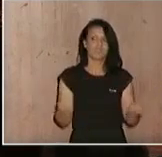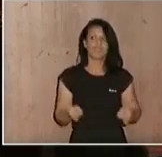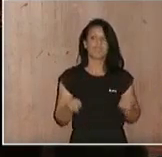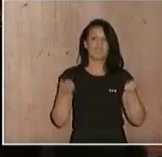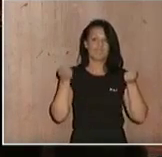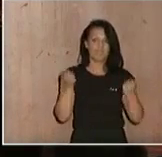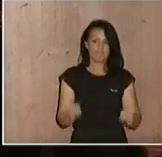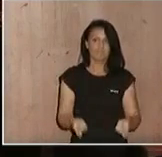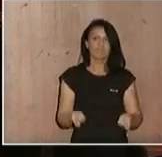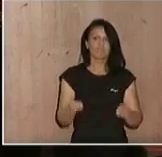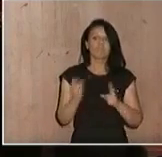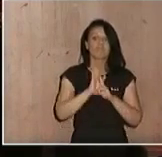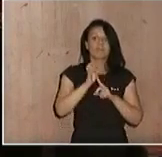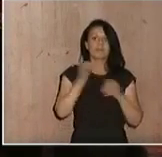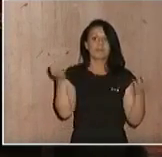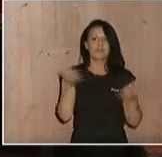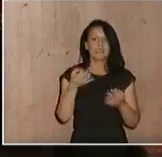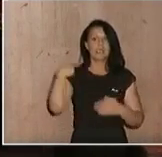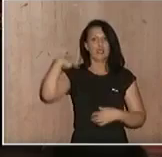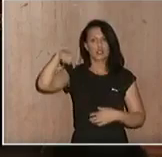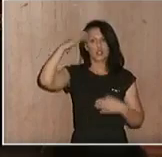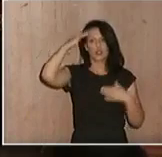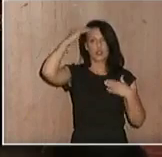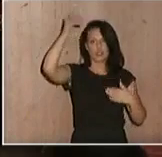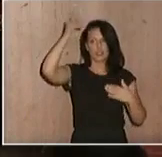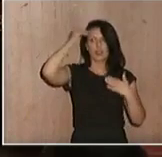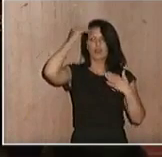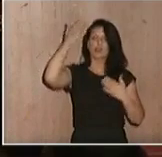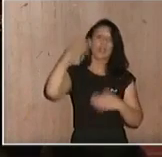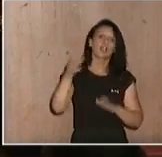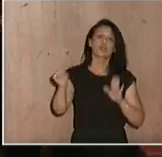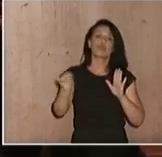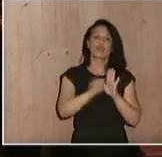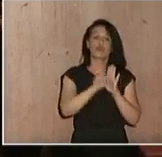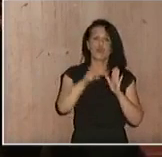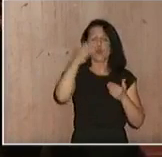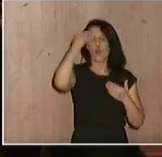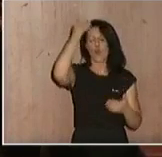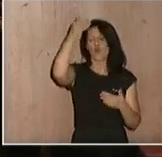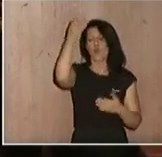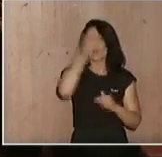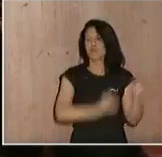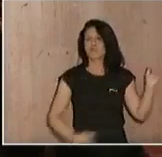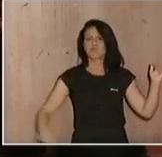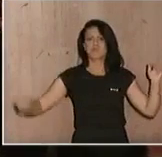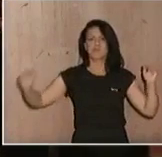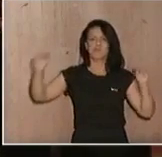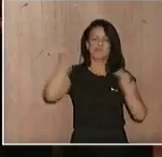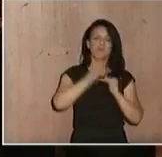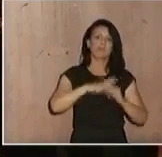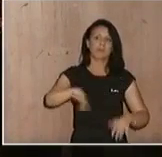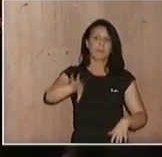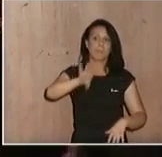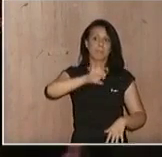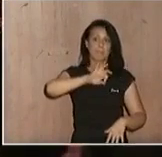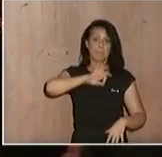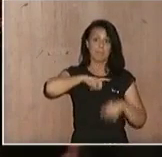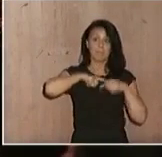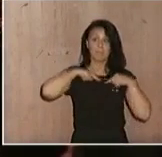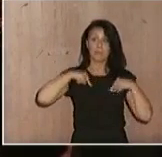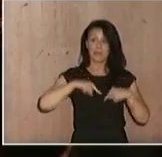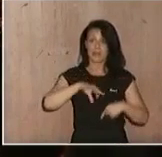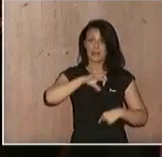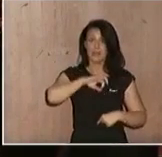conferimos el grado de doctor honoris causa y, como símbolo de tan alto honor, os impongo la medalla como atributo por